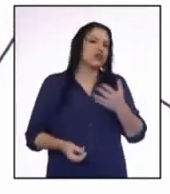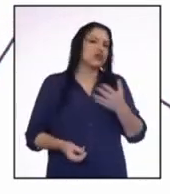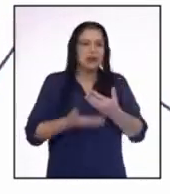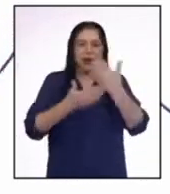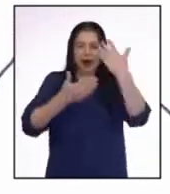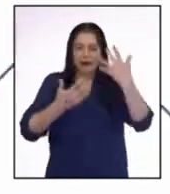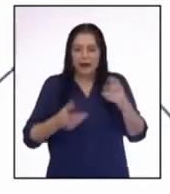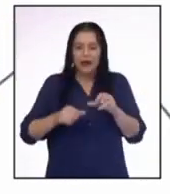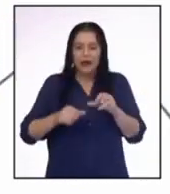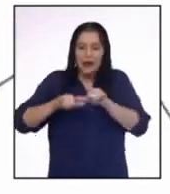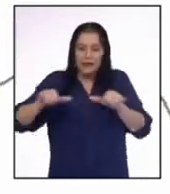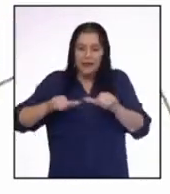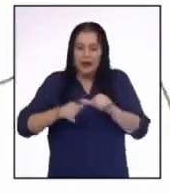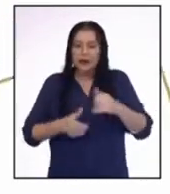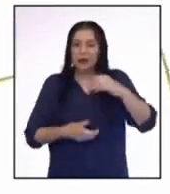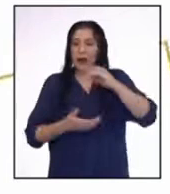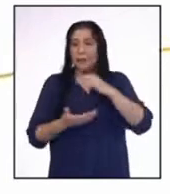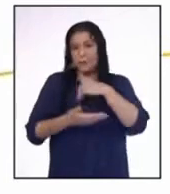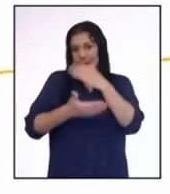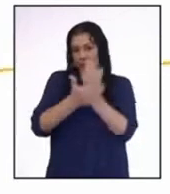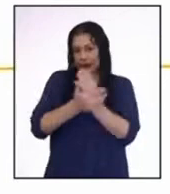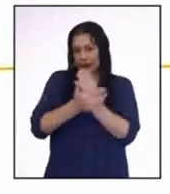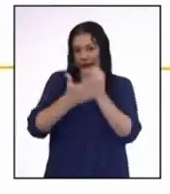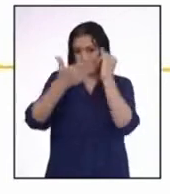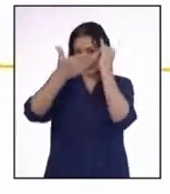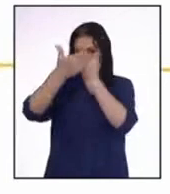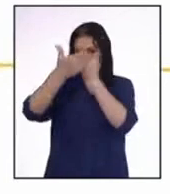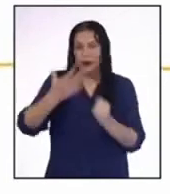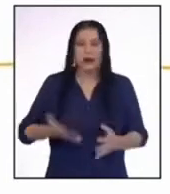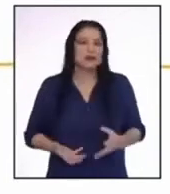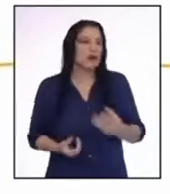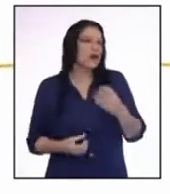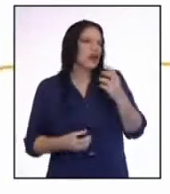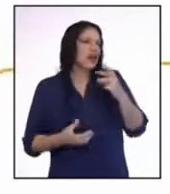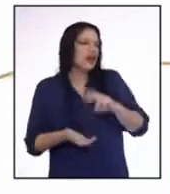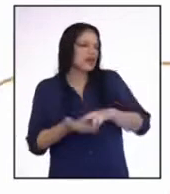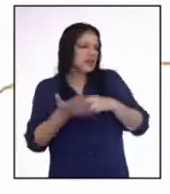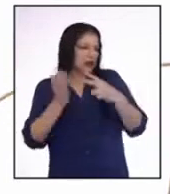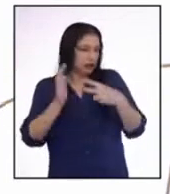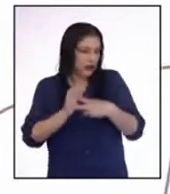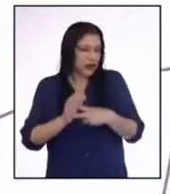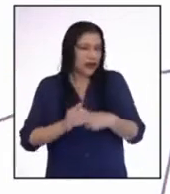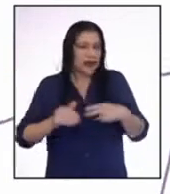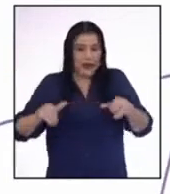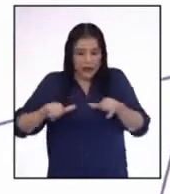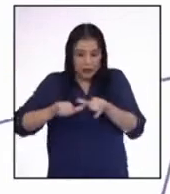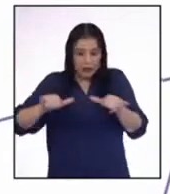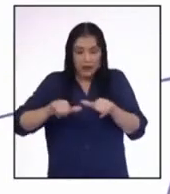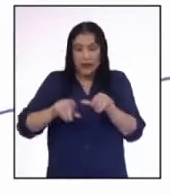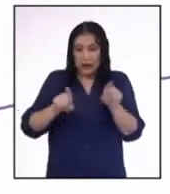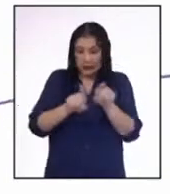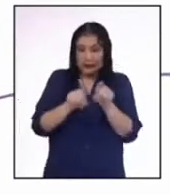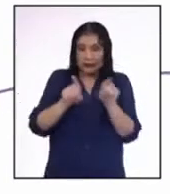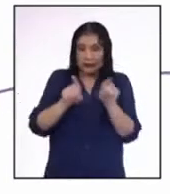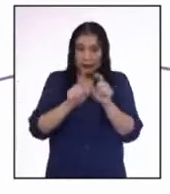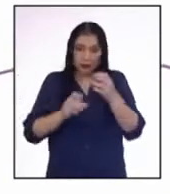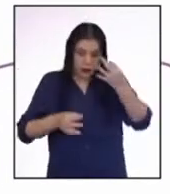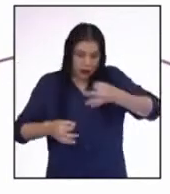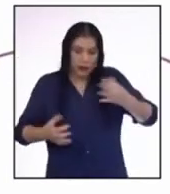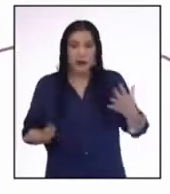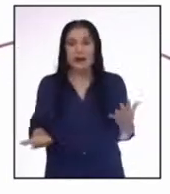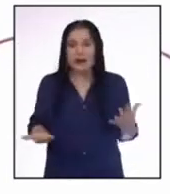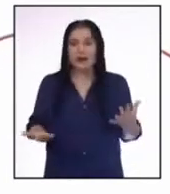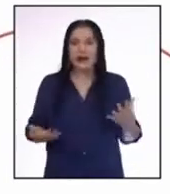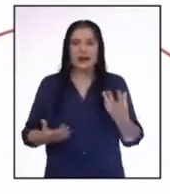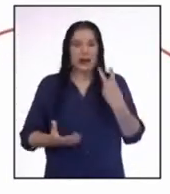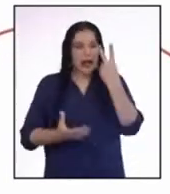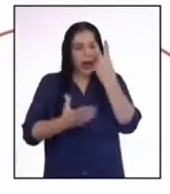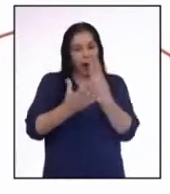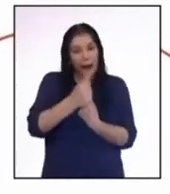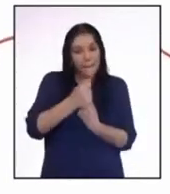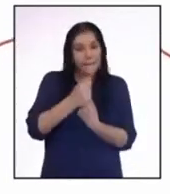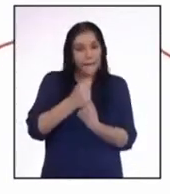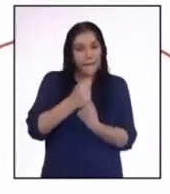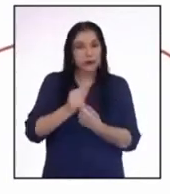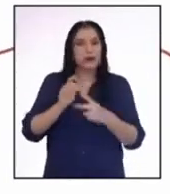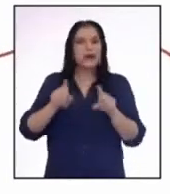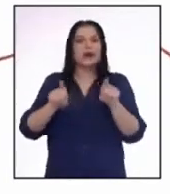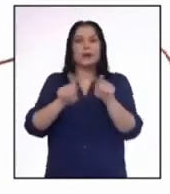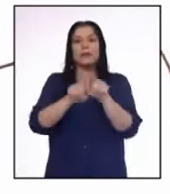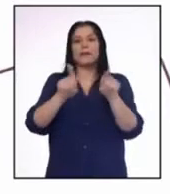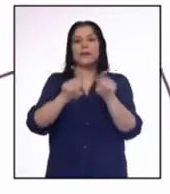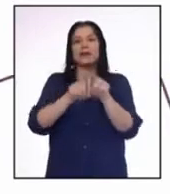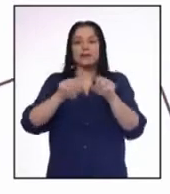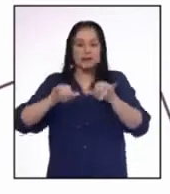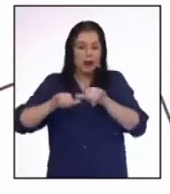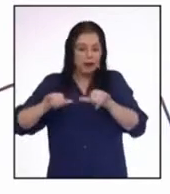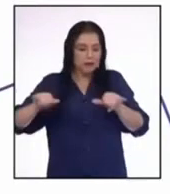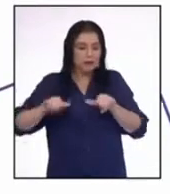la medida de un segmento en el plano y el consecuente, la medida de ese mismo segmento en la realidad, ambos expresados en la misma unidad